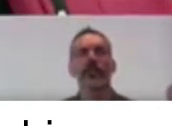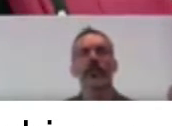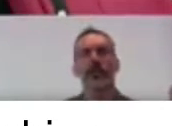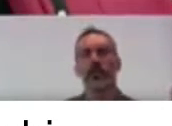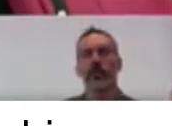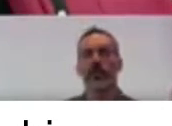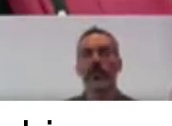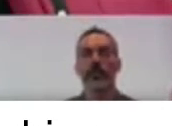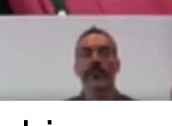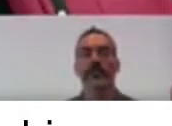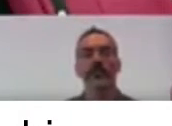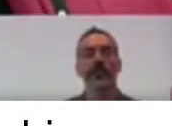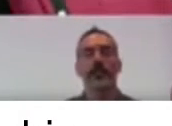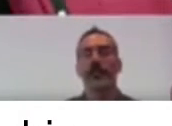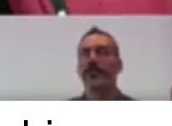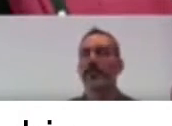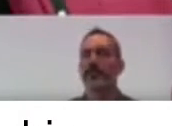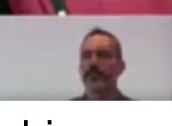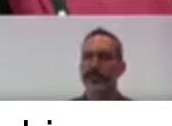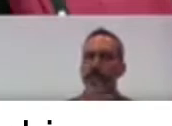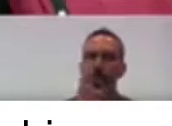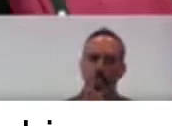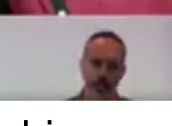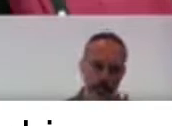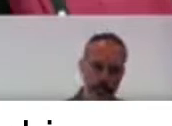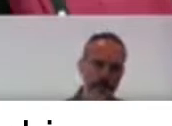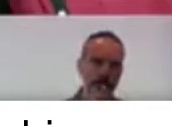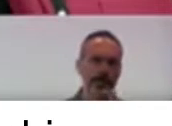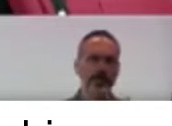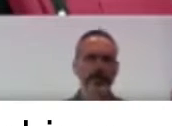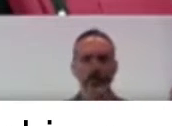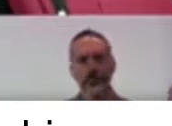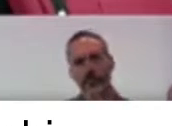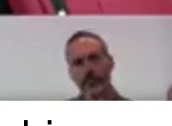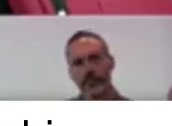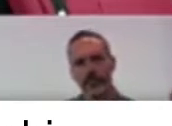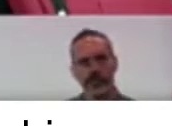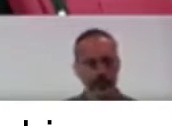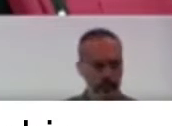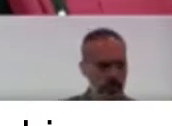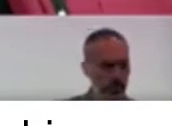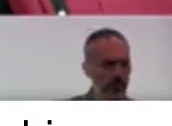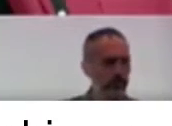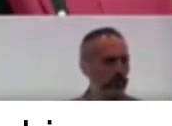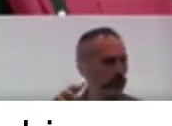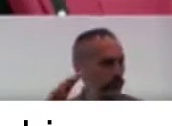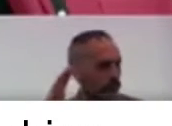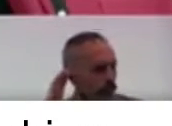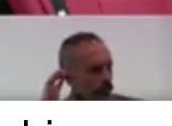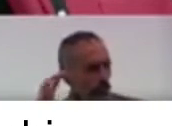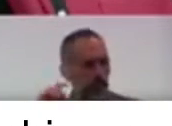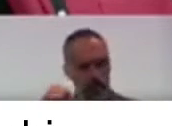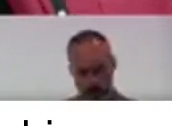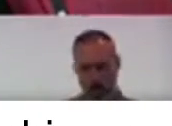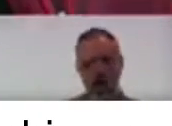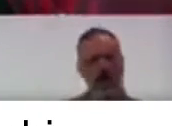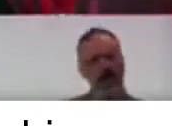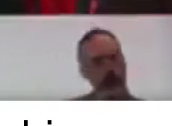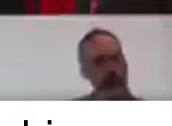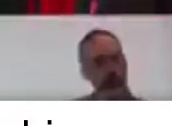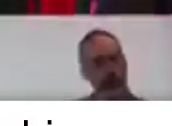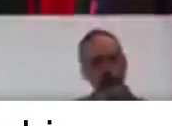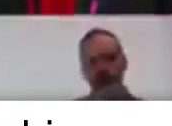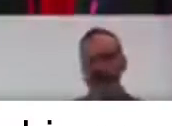somos un gobierno que dialoga, somos un gobierno que escucha Y aquí, en mi gobierno, no